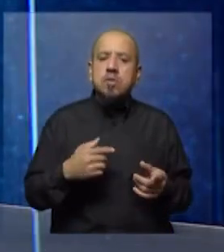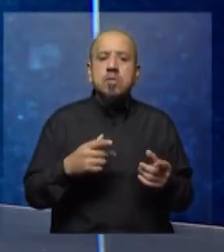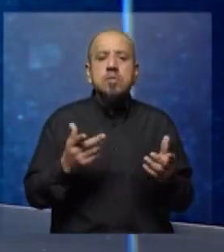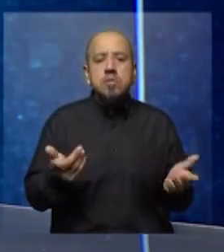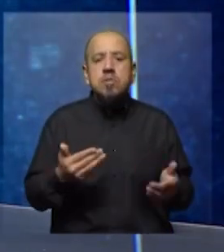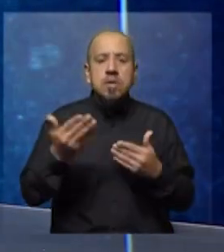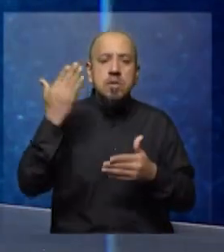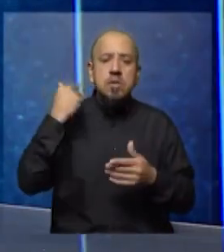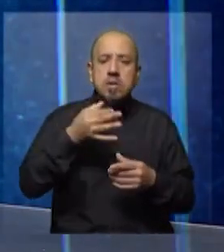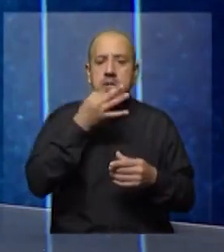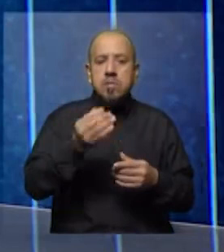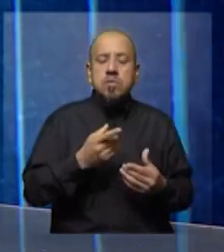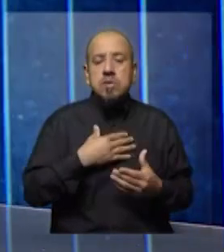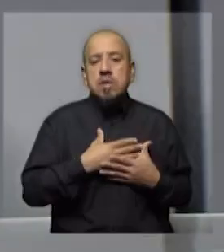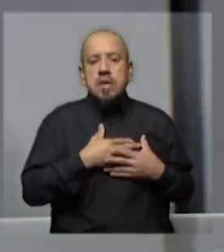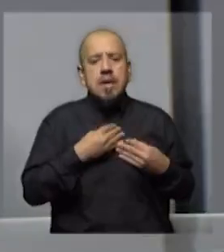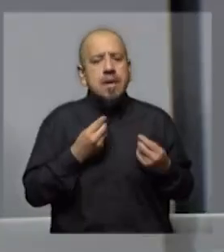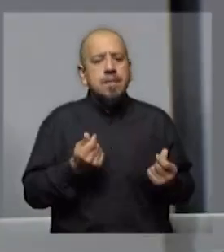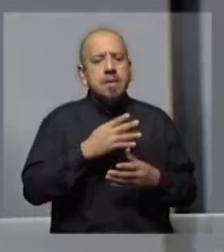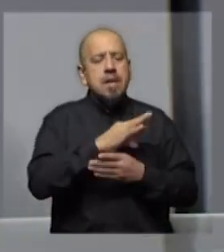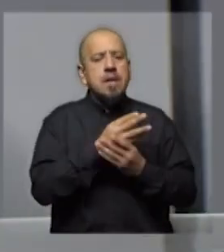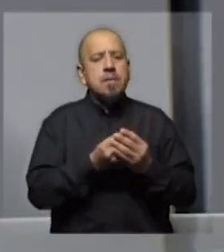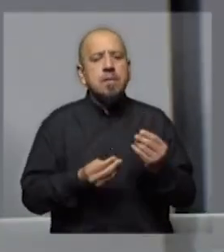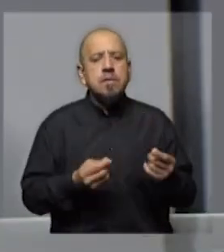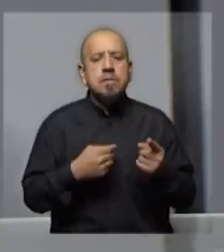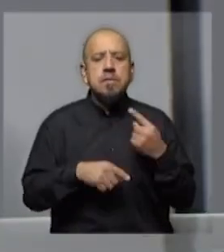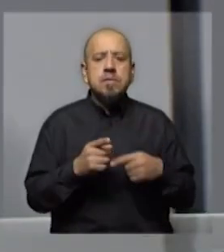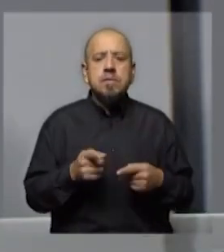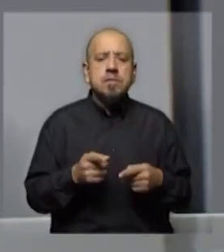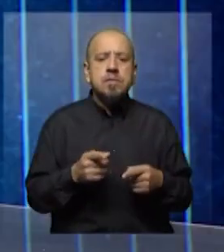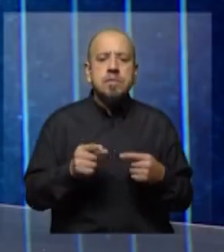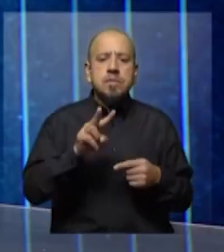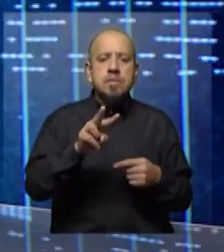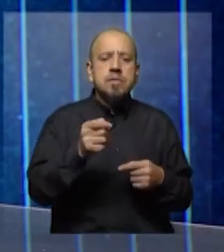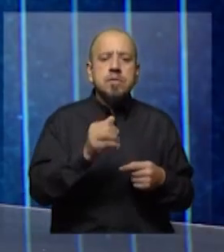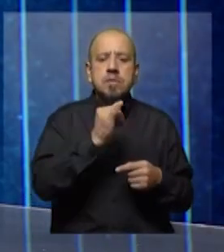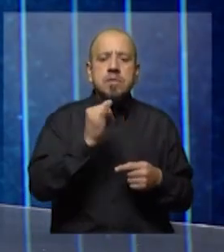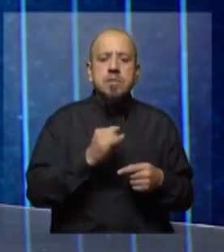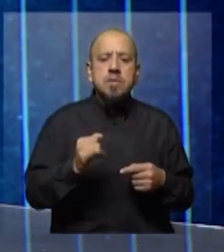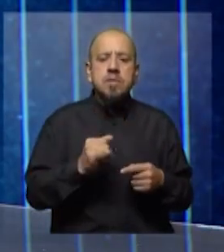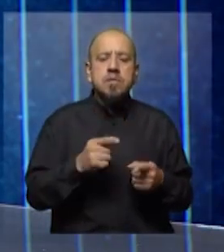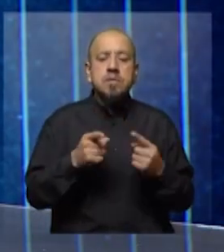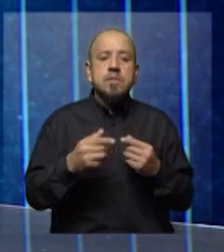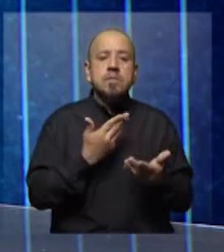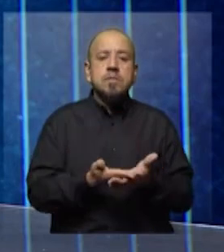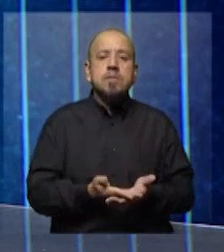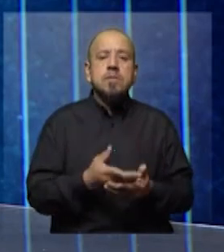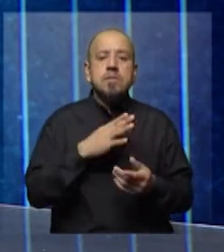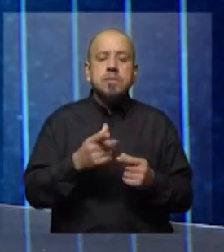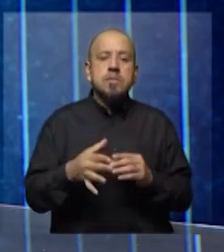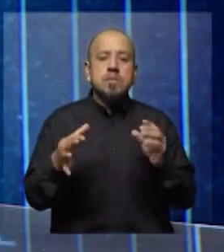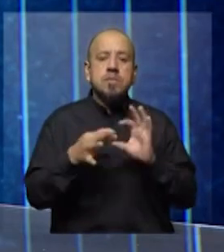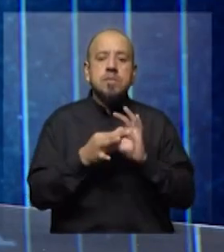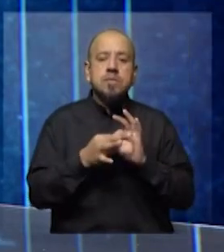con lo que antiguamente decimos el alma lo que somos nosotros mismos y va a Ferreira en ese sentido Ya planteaba un vínculo